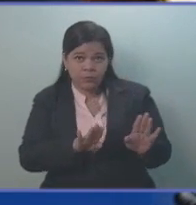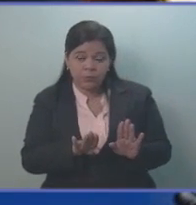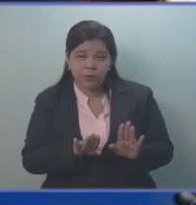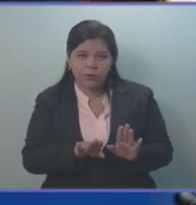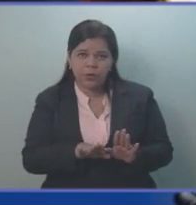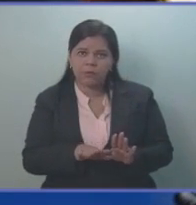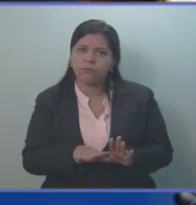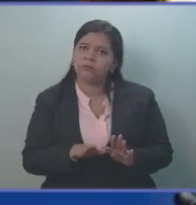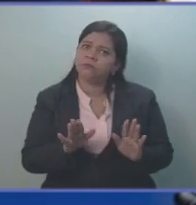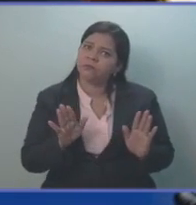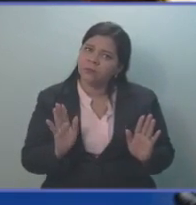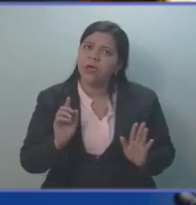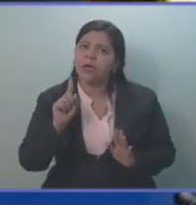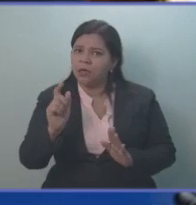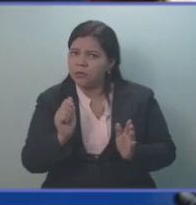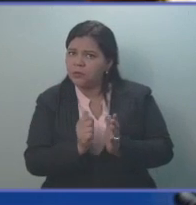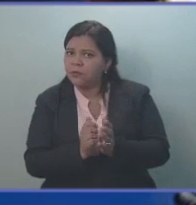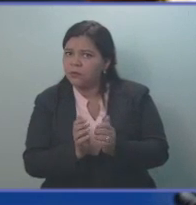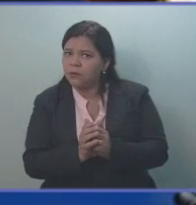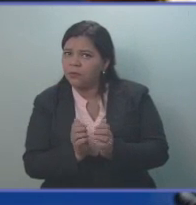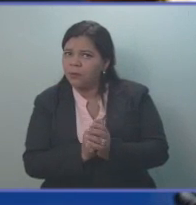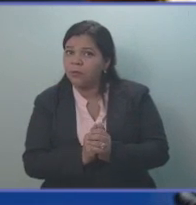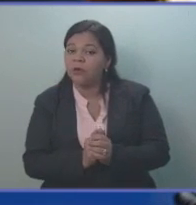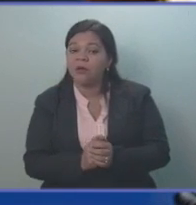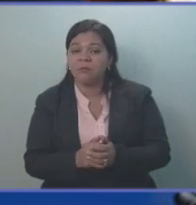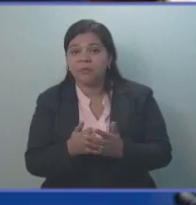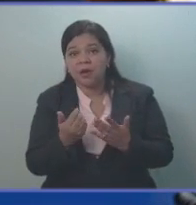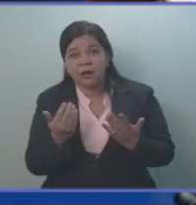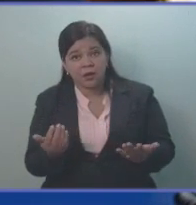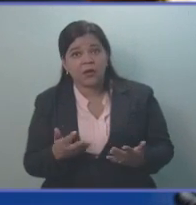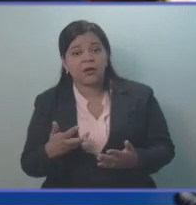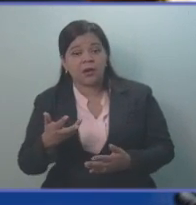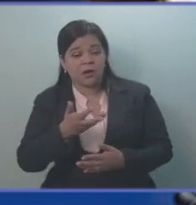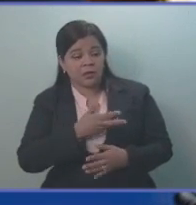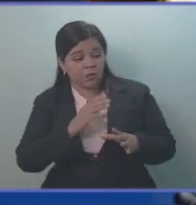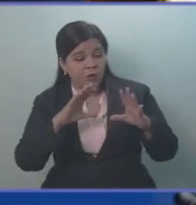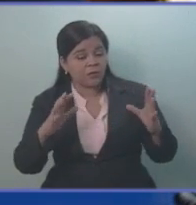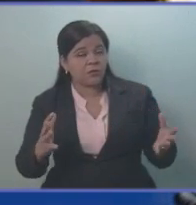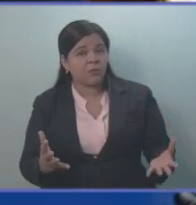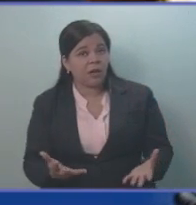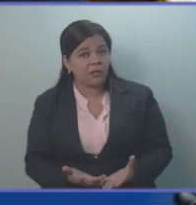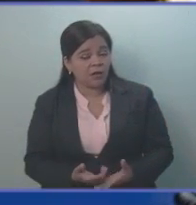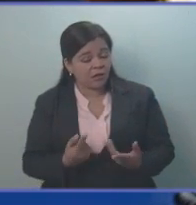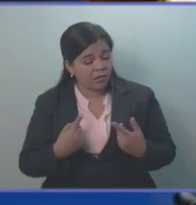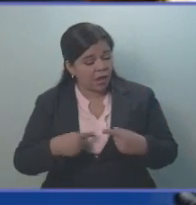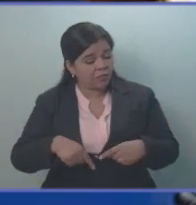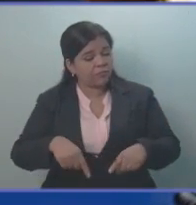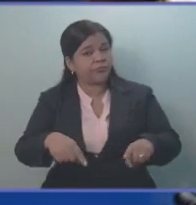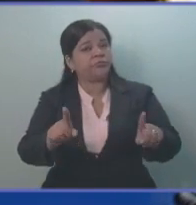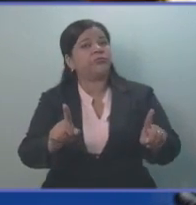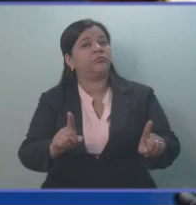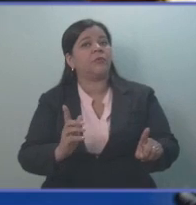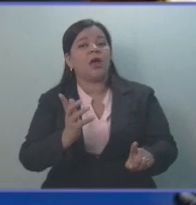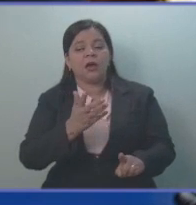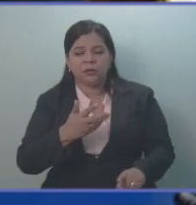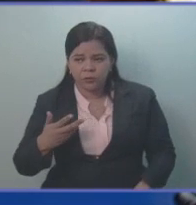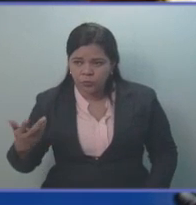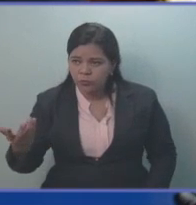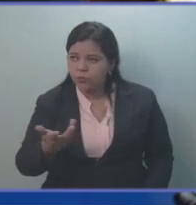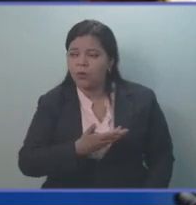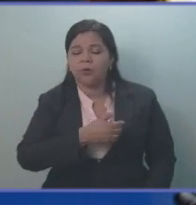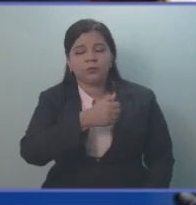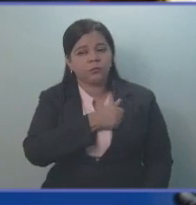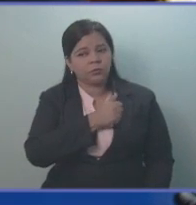es un fenómeno que ha venido para quedarse en nuestro planeta y que todos y todas debemos de ser